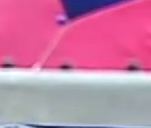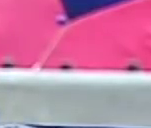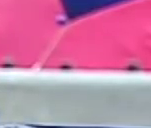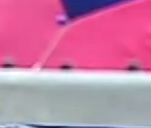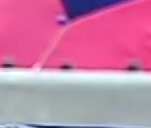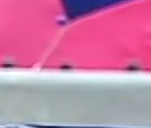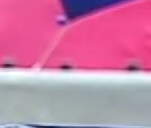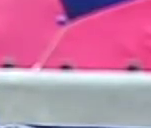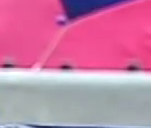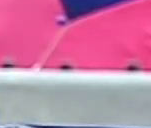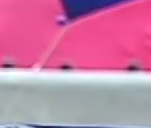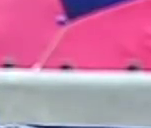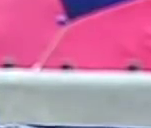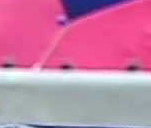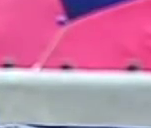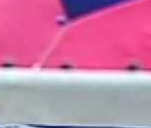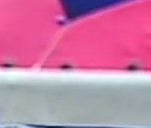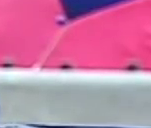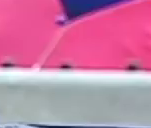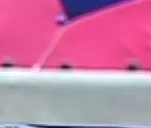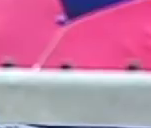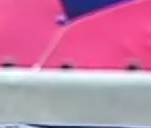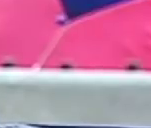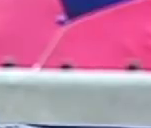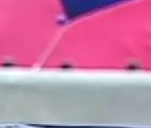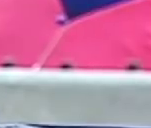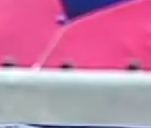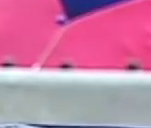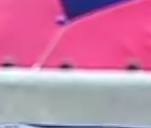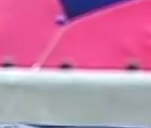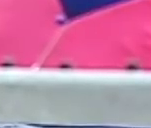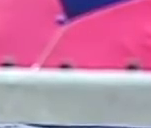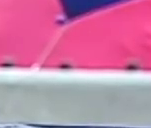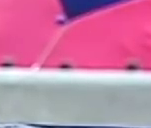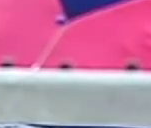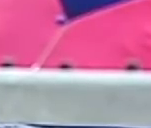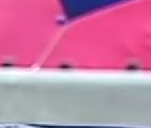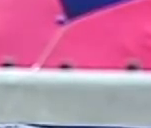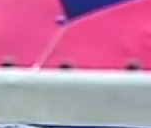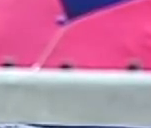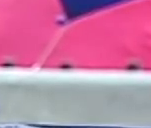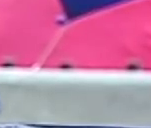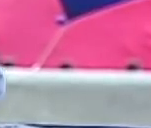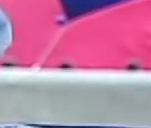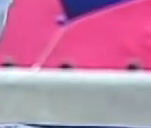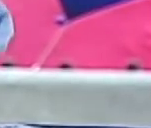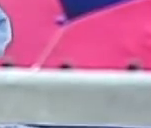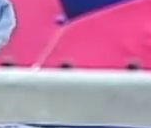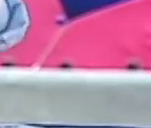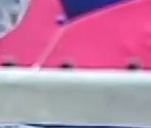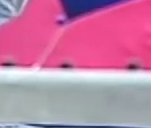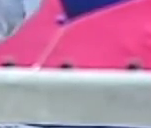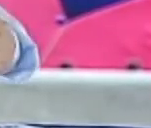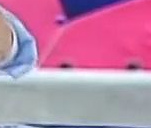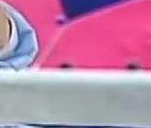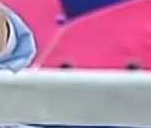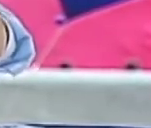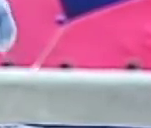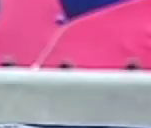que esta emergencia y llegaría a 41 centros de salud en lo que es Distrito Capital. Es decir,